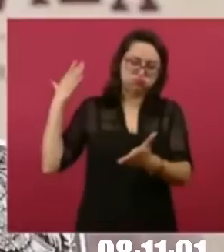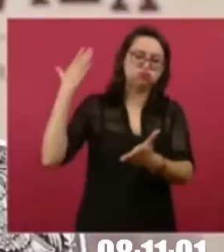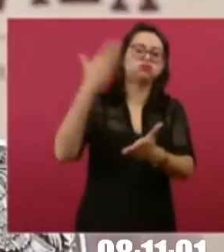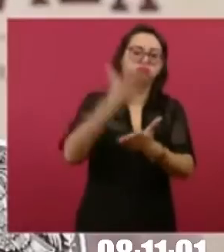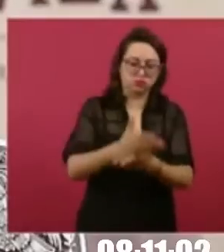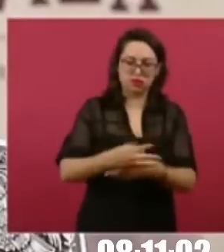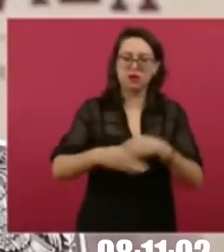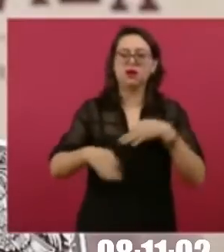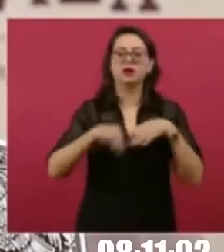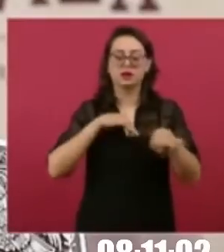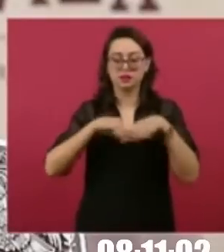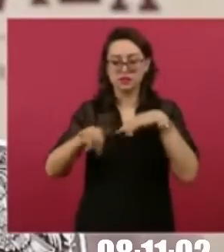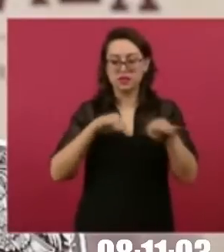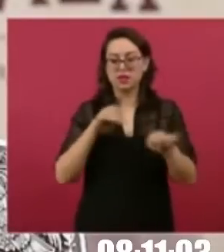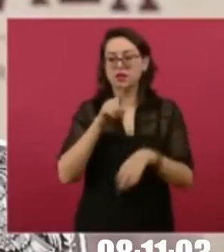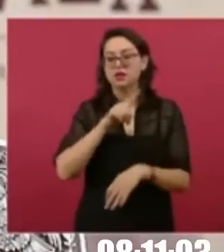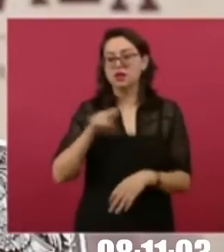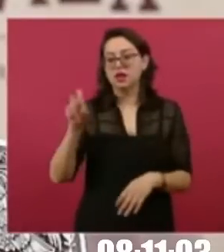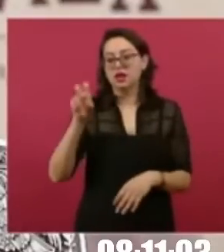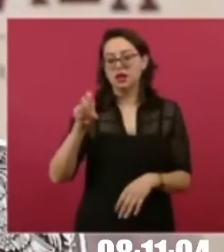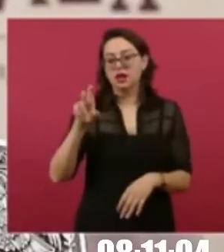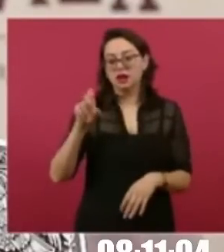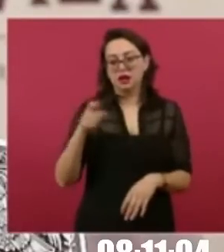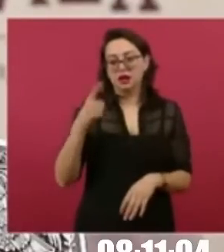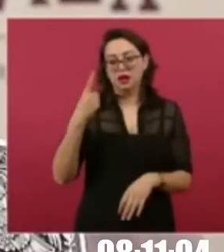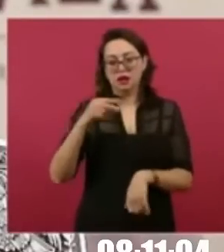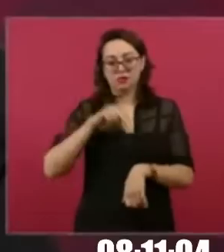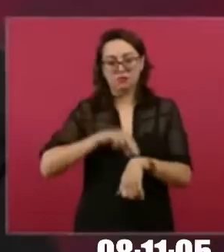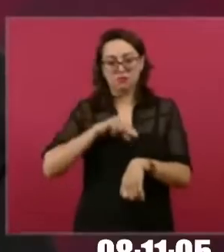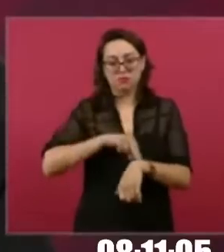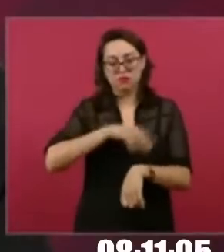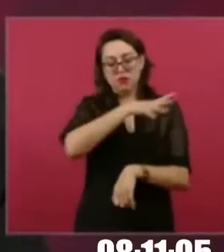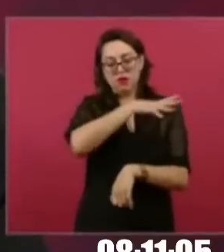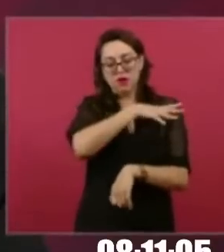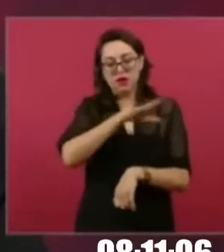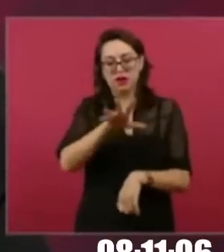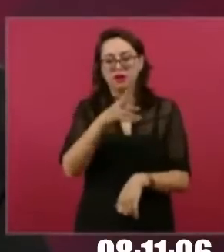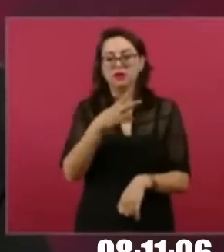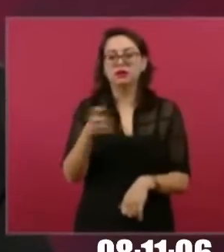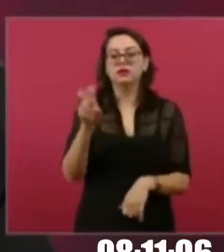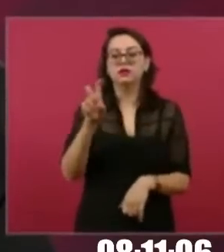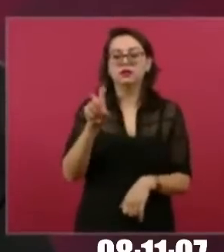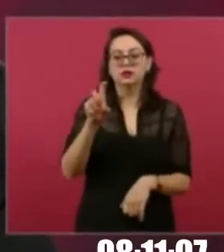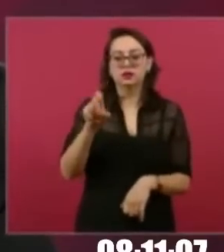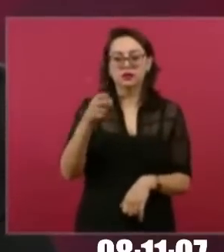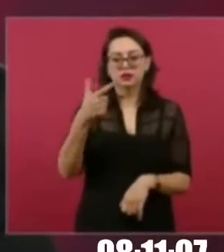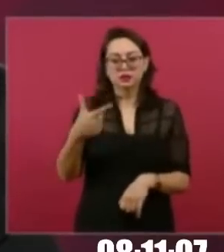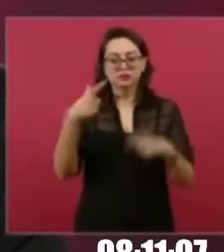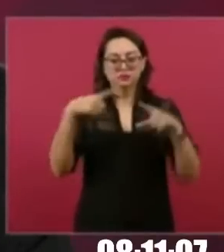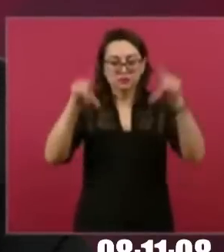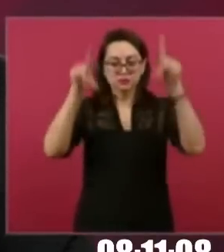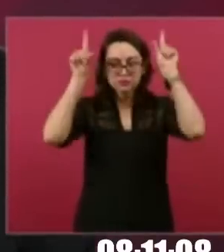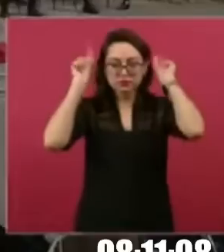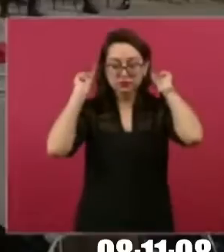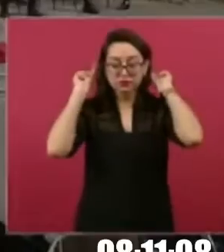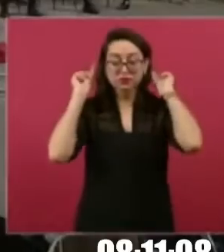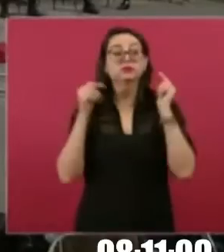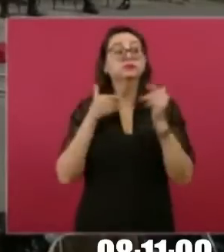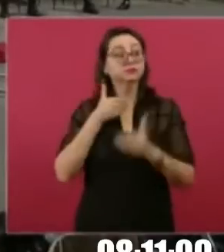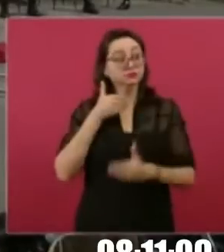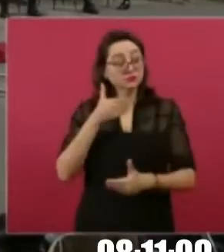a 131 médicos generales 237 enfermeras El Avance es muy